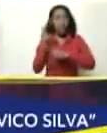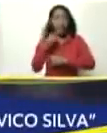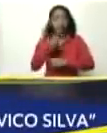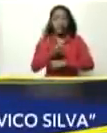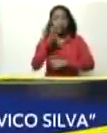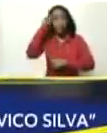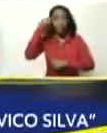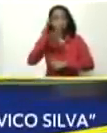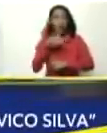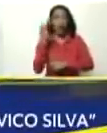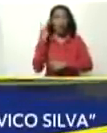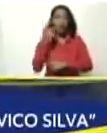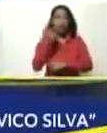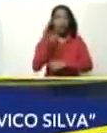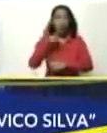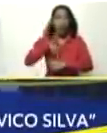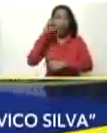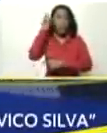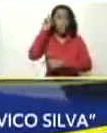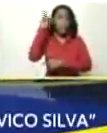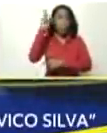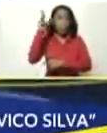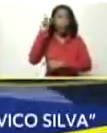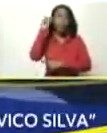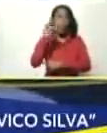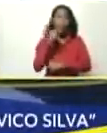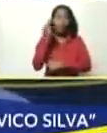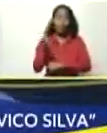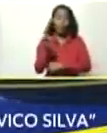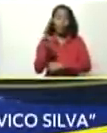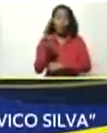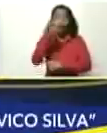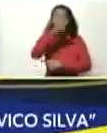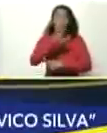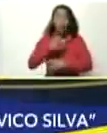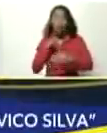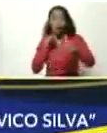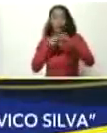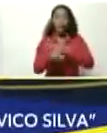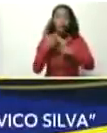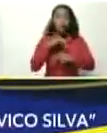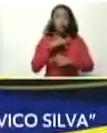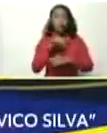el pueblo? Ayer lo decíamos nosotros en Propatria también. Ayer la persona iba entrando,